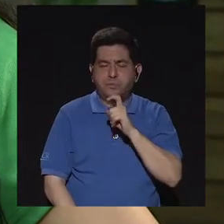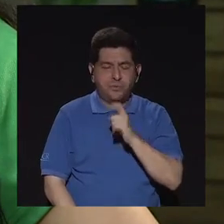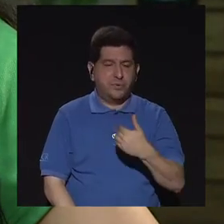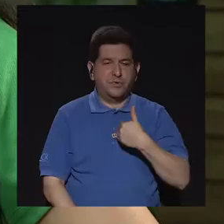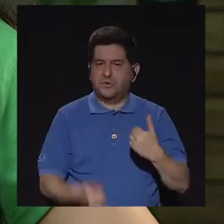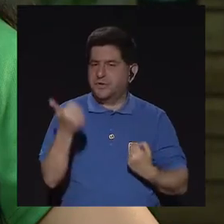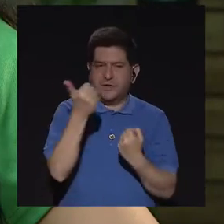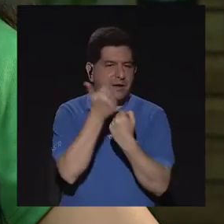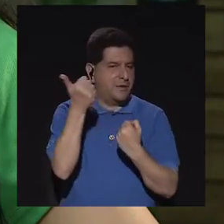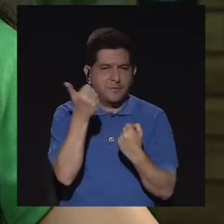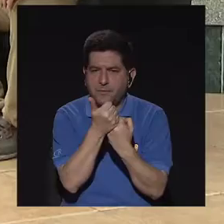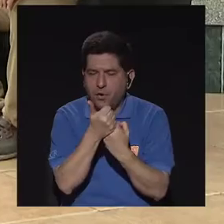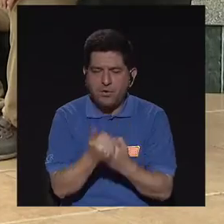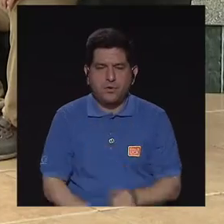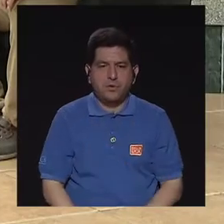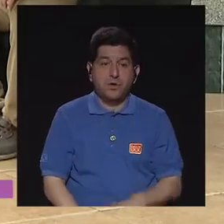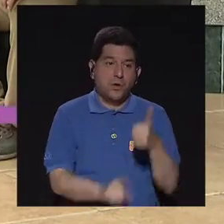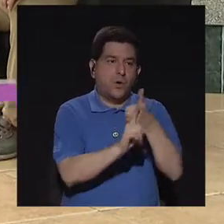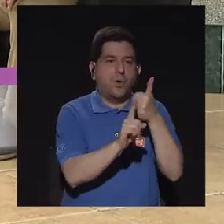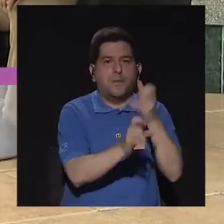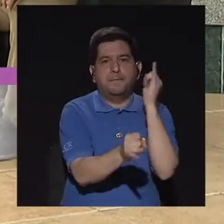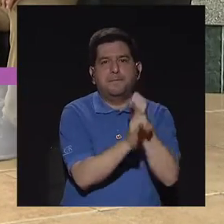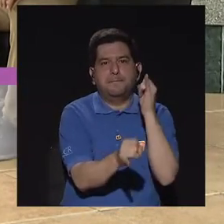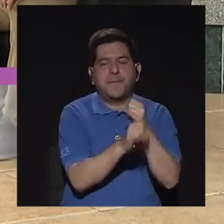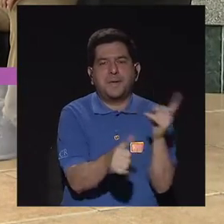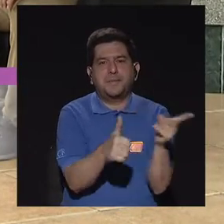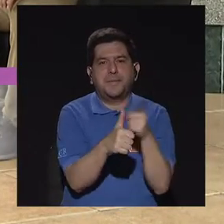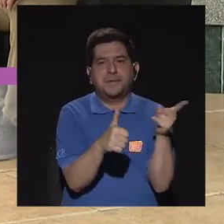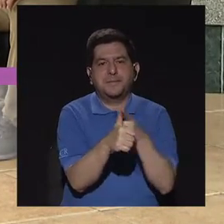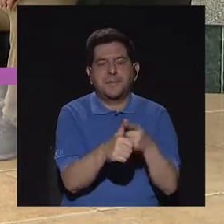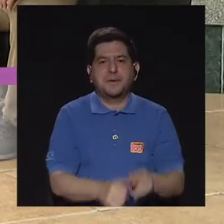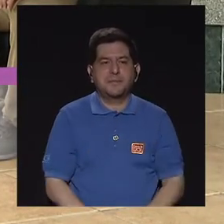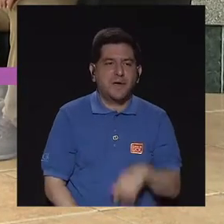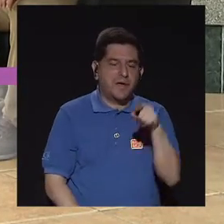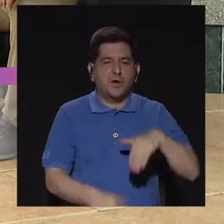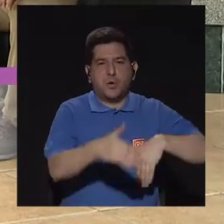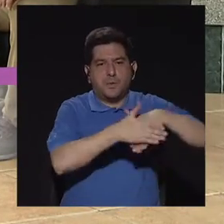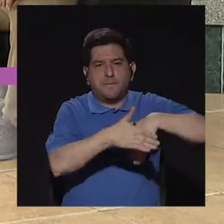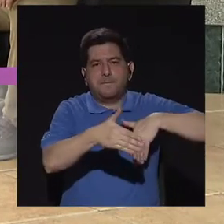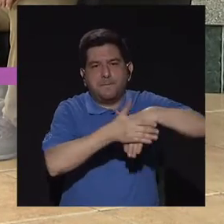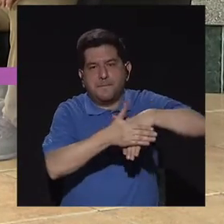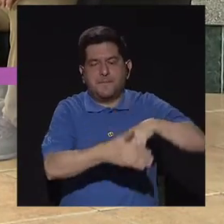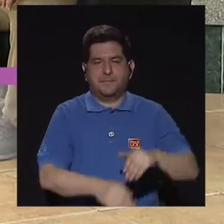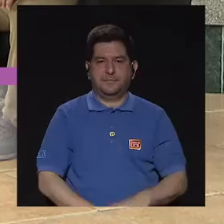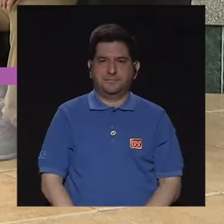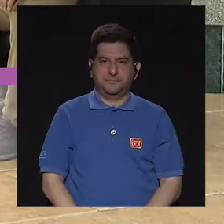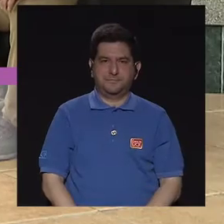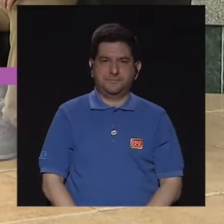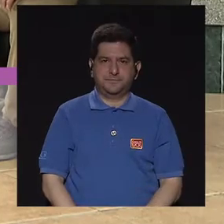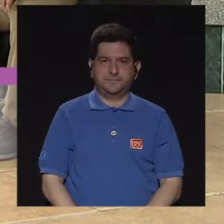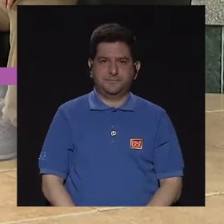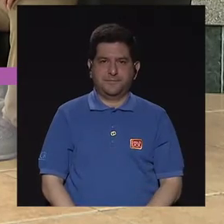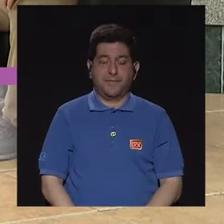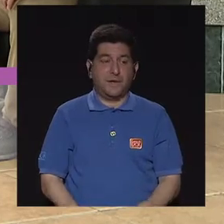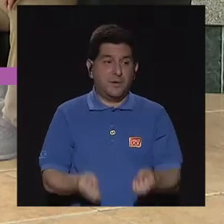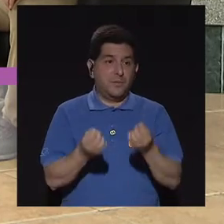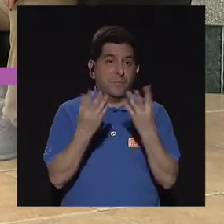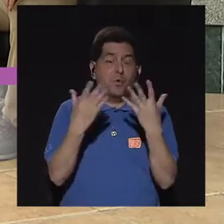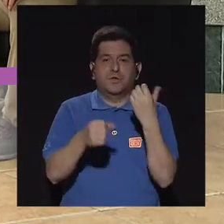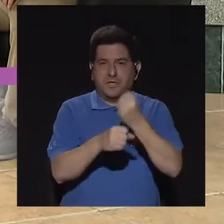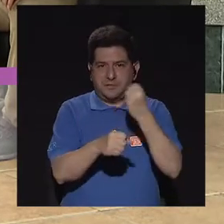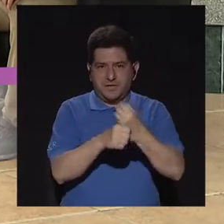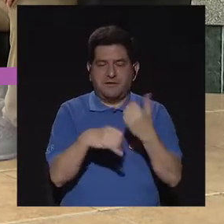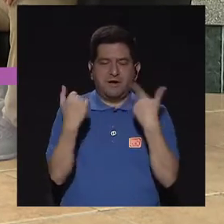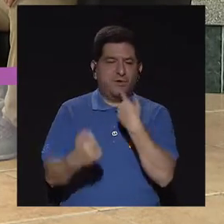cuando no recibimos apoyo o cuando son los mismos instituciones los primeros que nos ponen a traba, una zancadilla. Realmente, bueno, hay mucho por